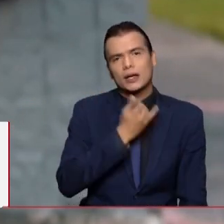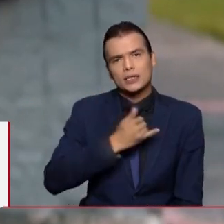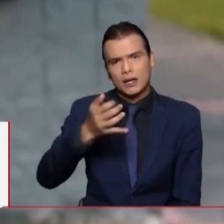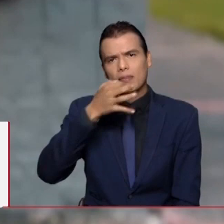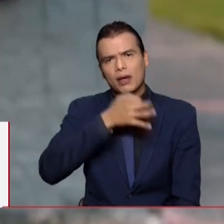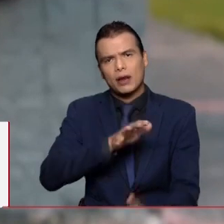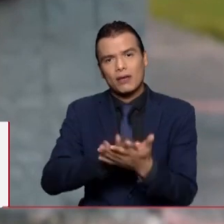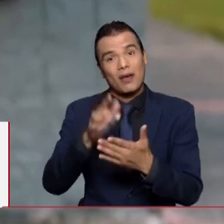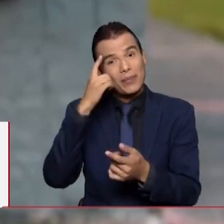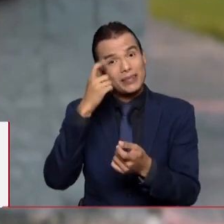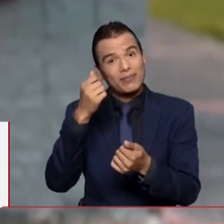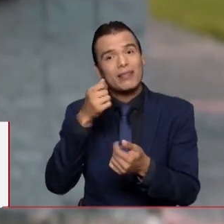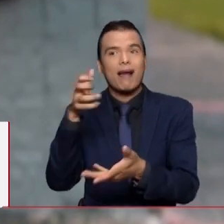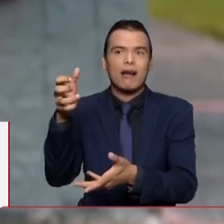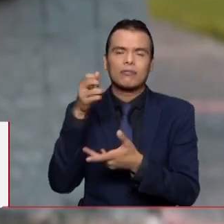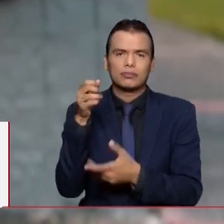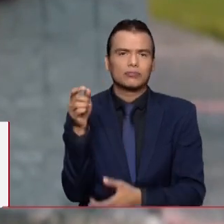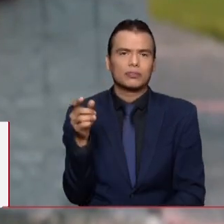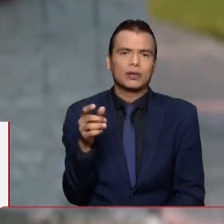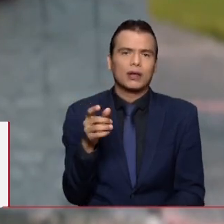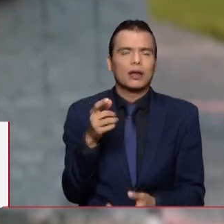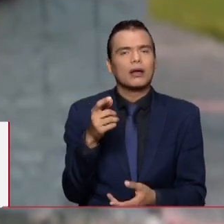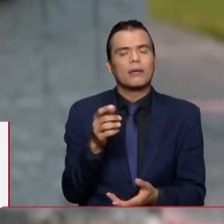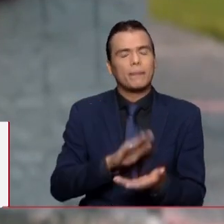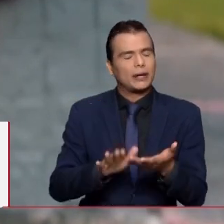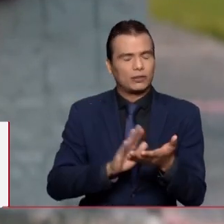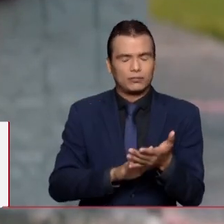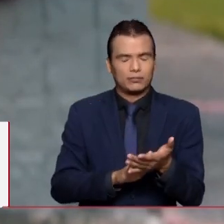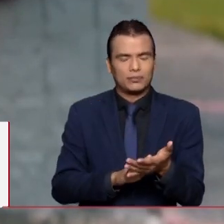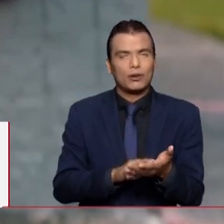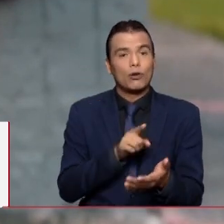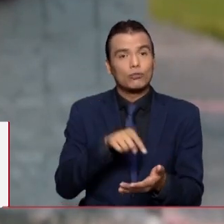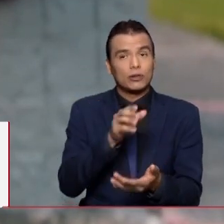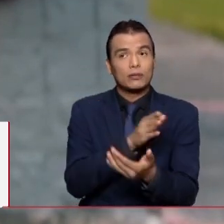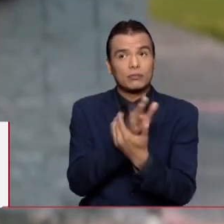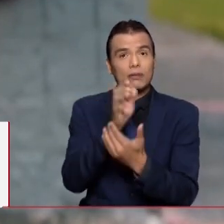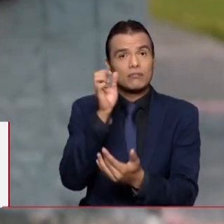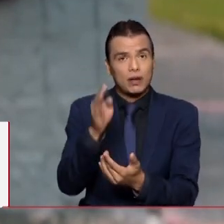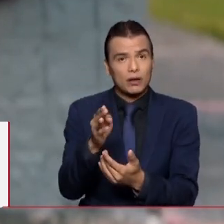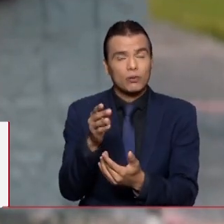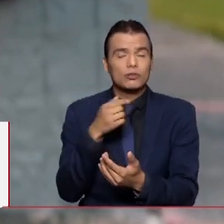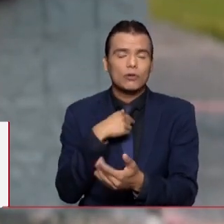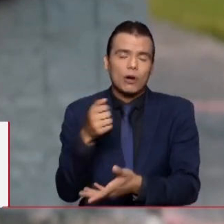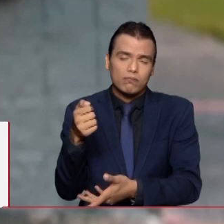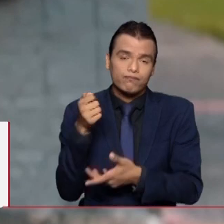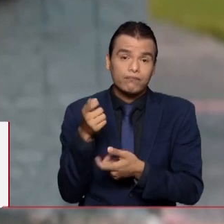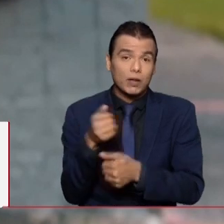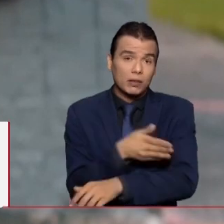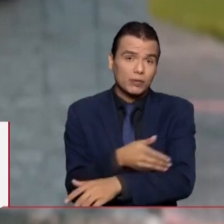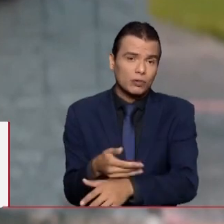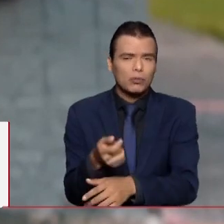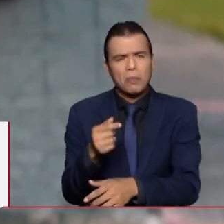vaya a sacar de esta entidad bancaria. Este servicio es gratuito para que usted